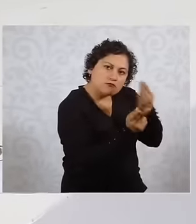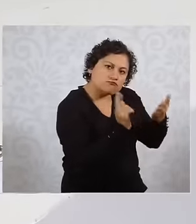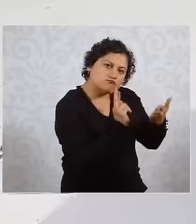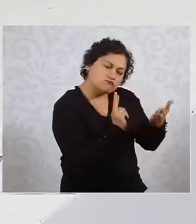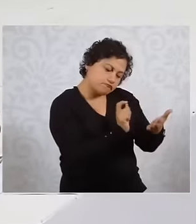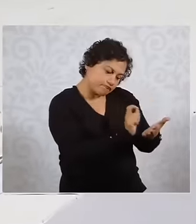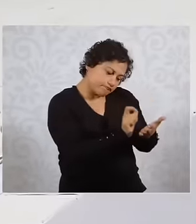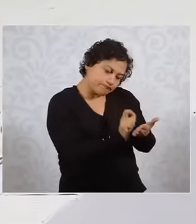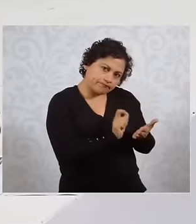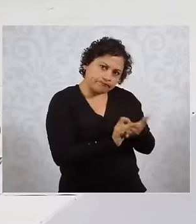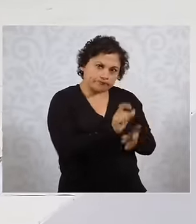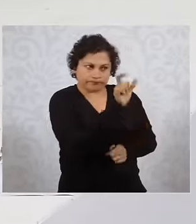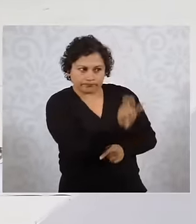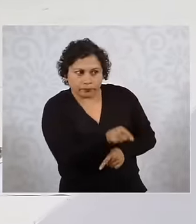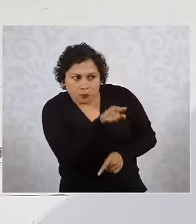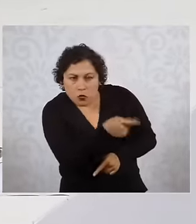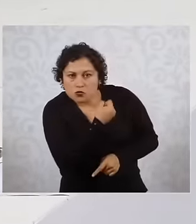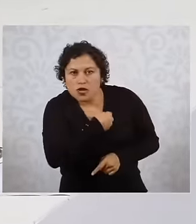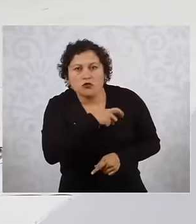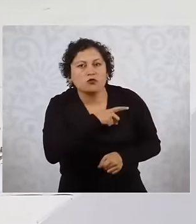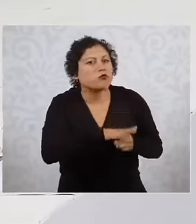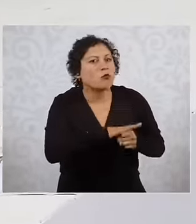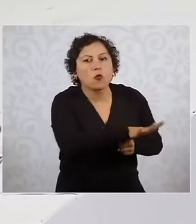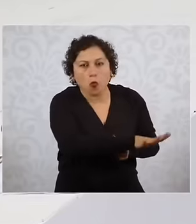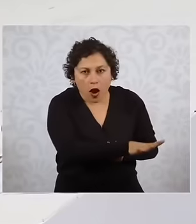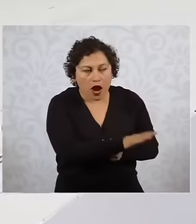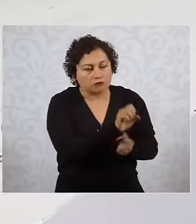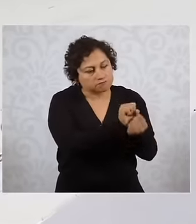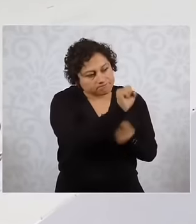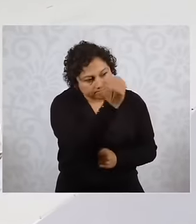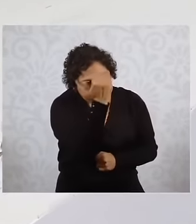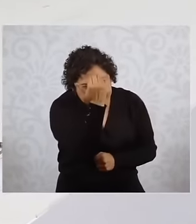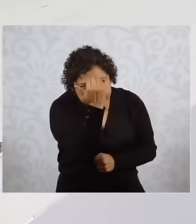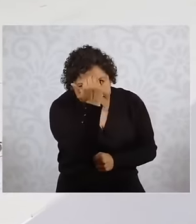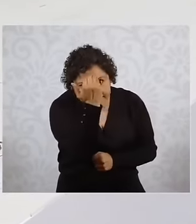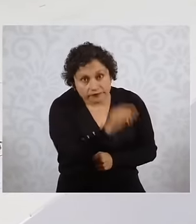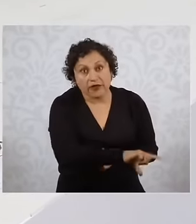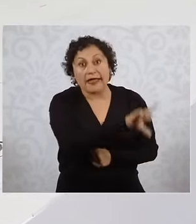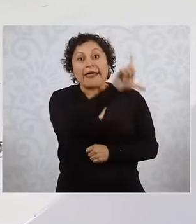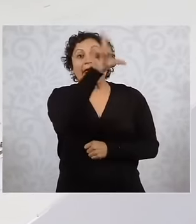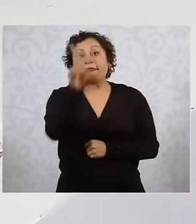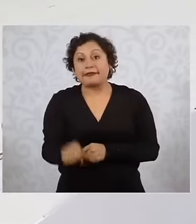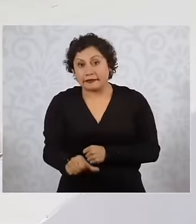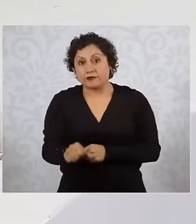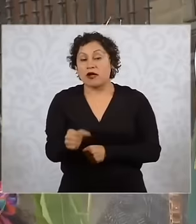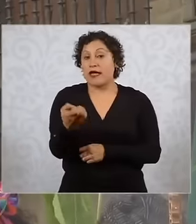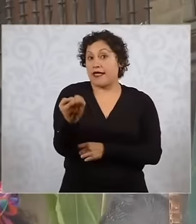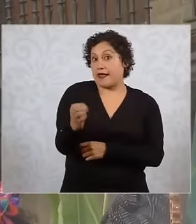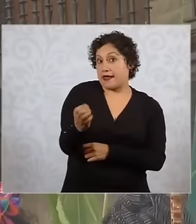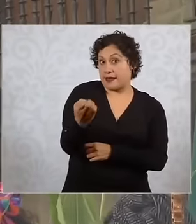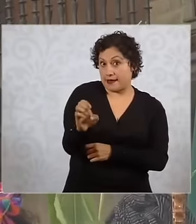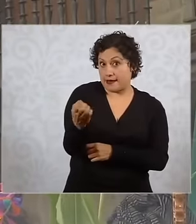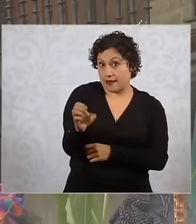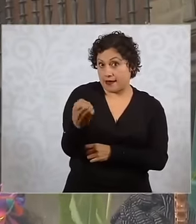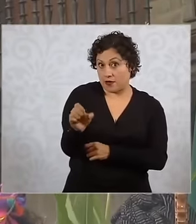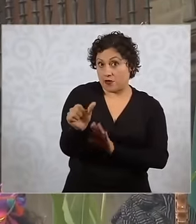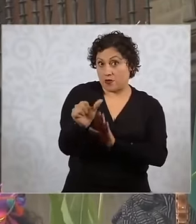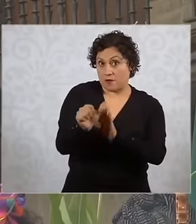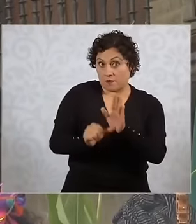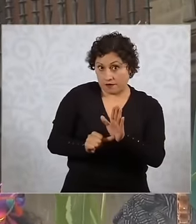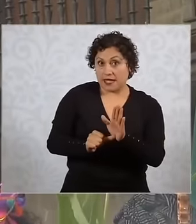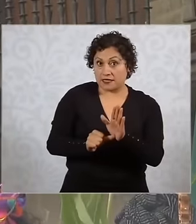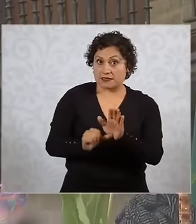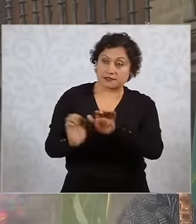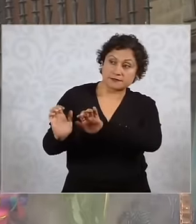su situación de salud. Y en enero vamos a contratar más de